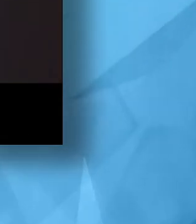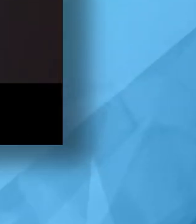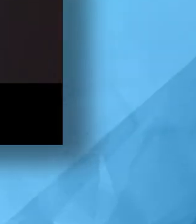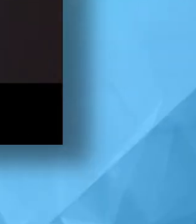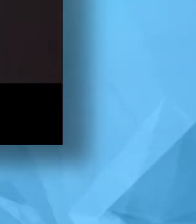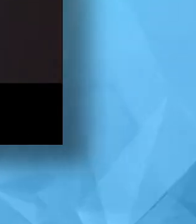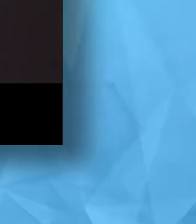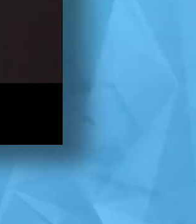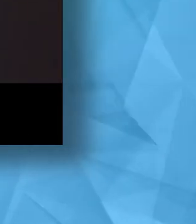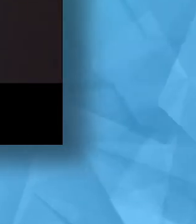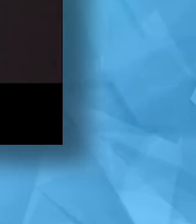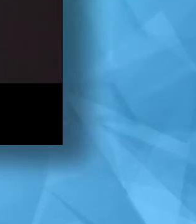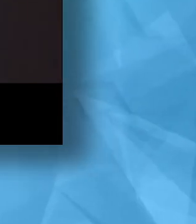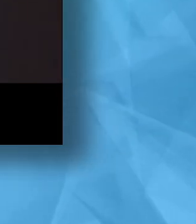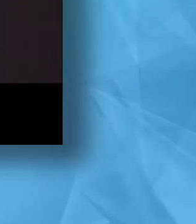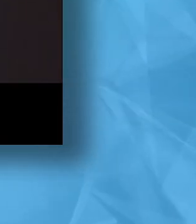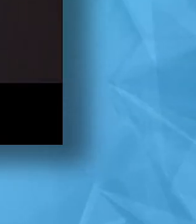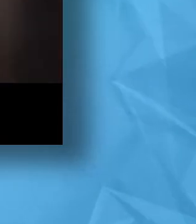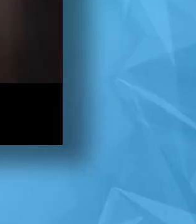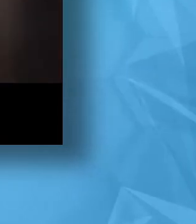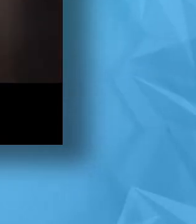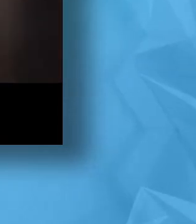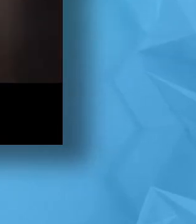But I knew what I had to do.